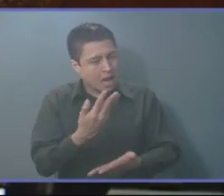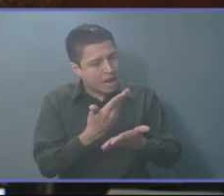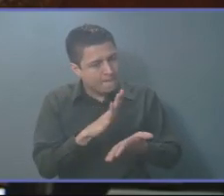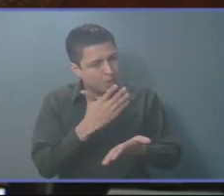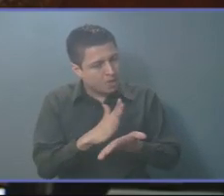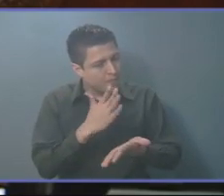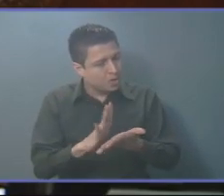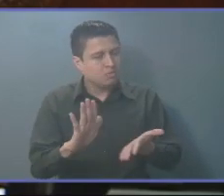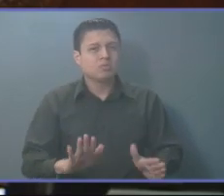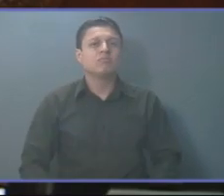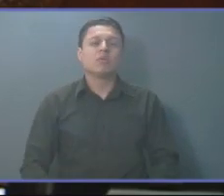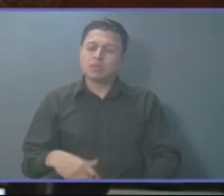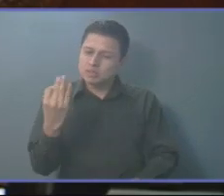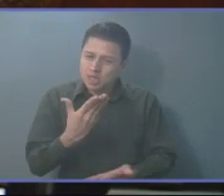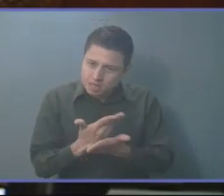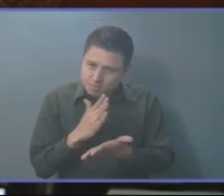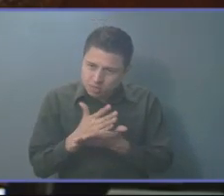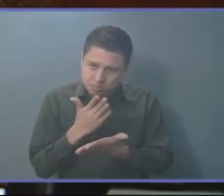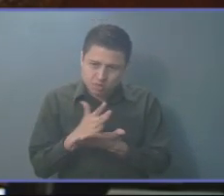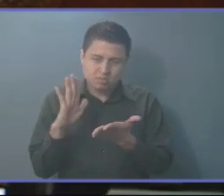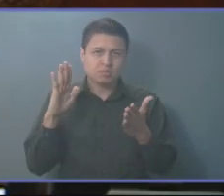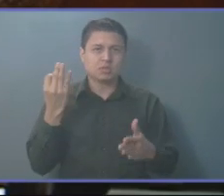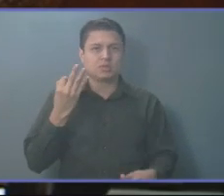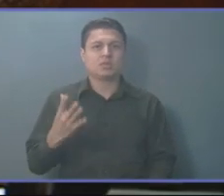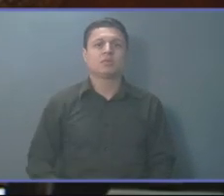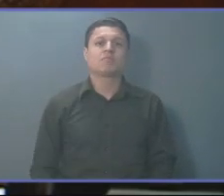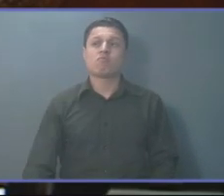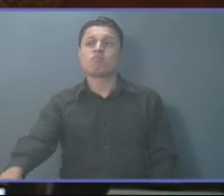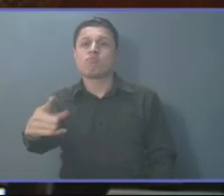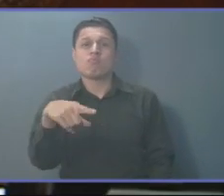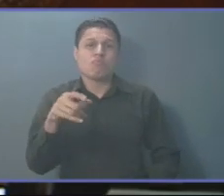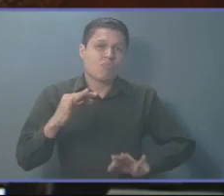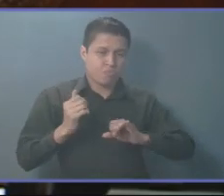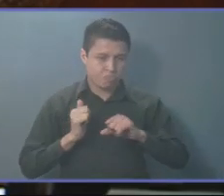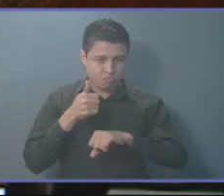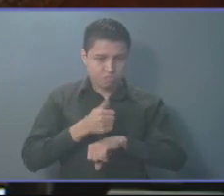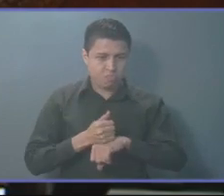19. Se garantizará la limpieza del interior del establecimiento con